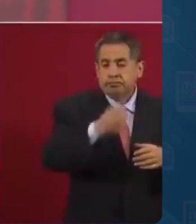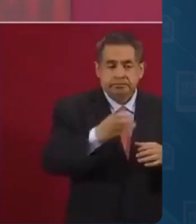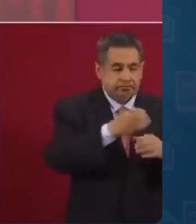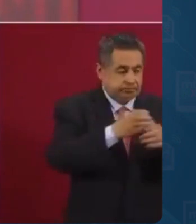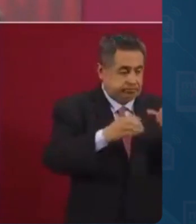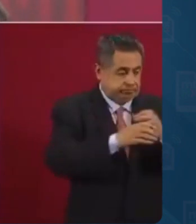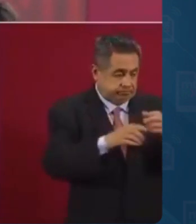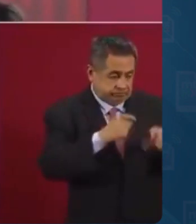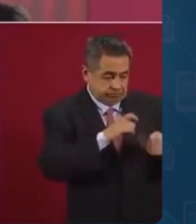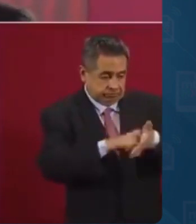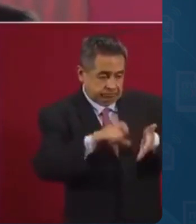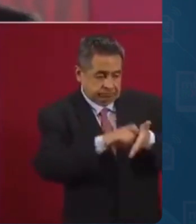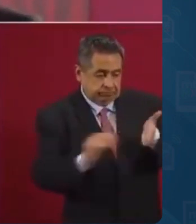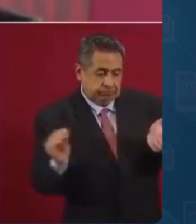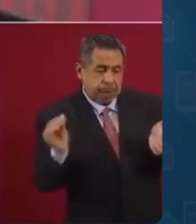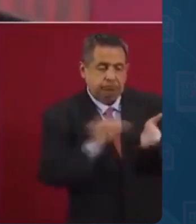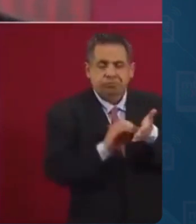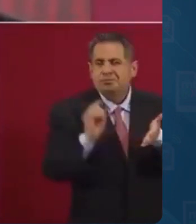plaquita